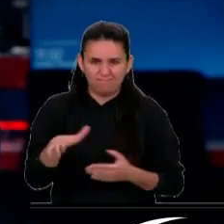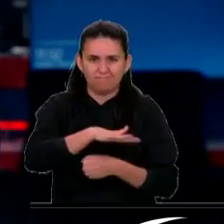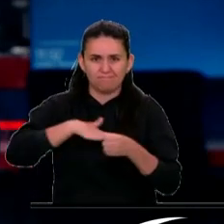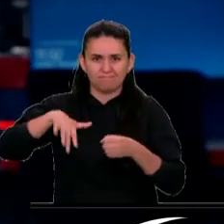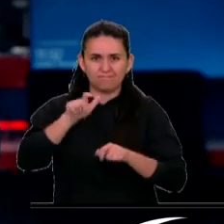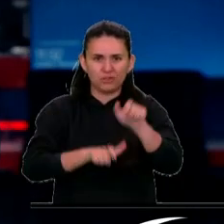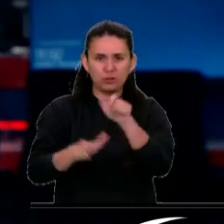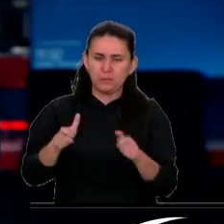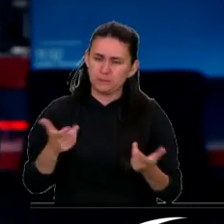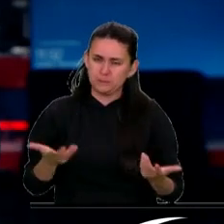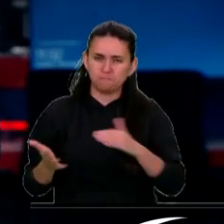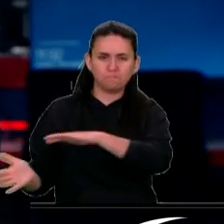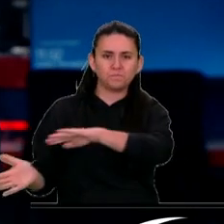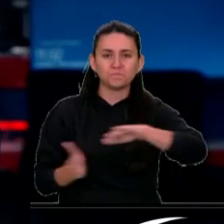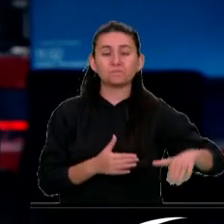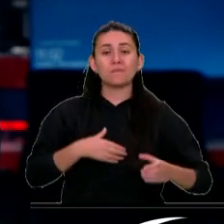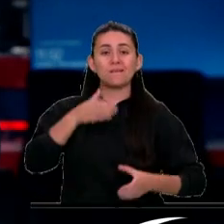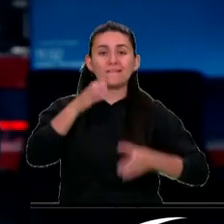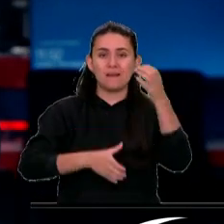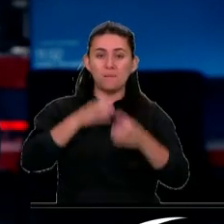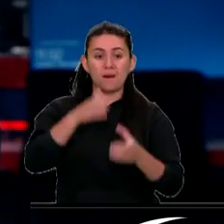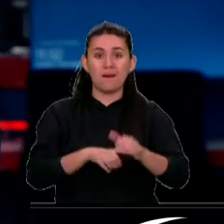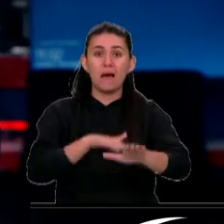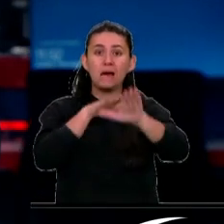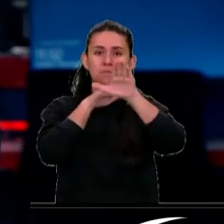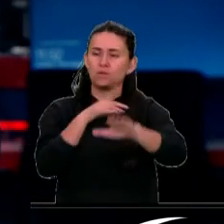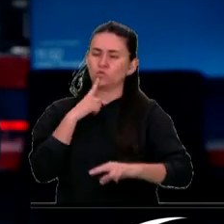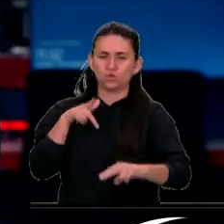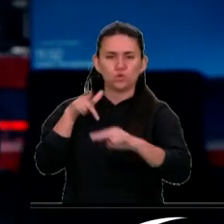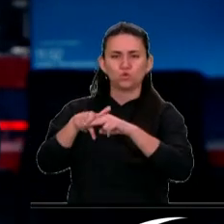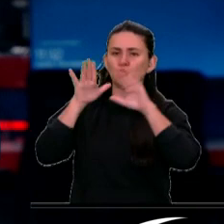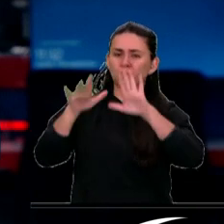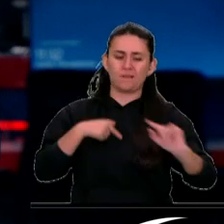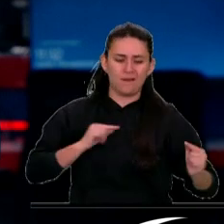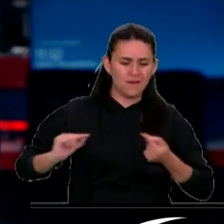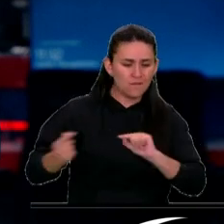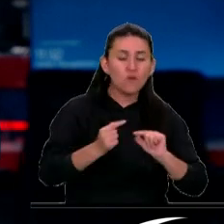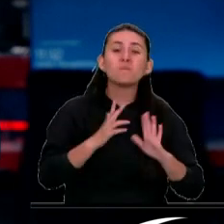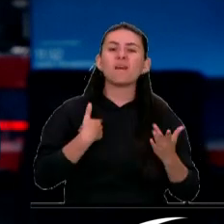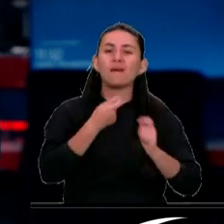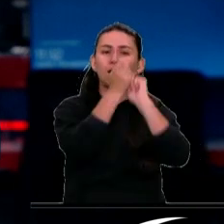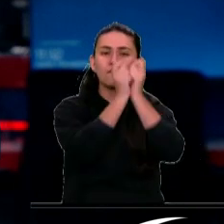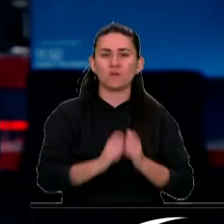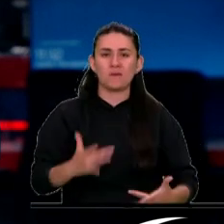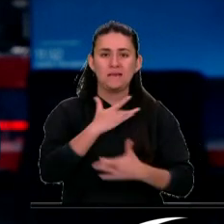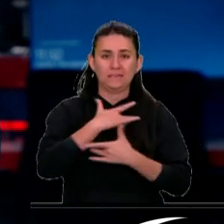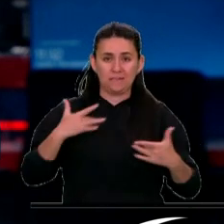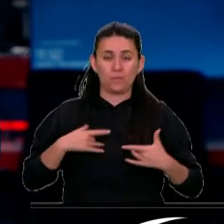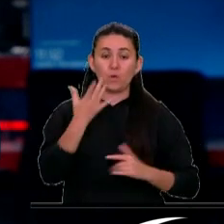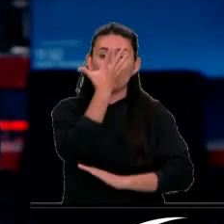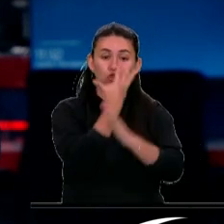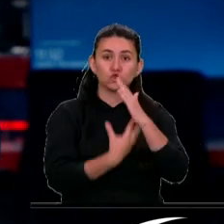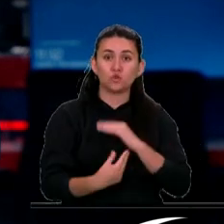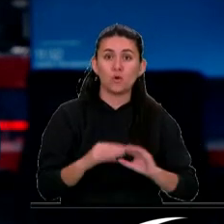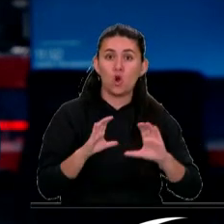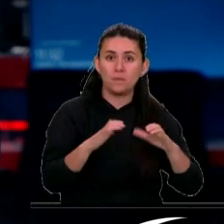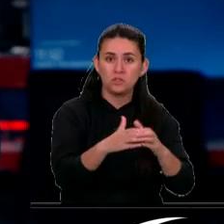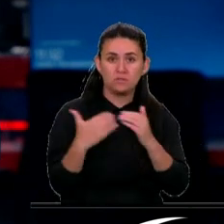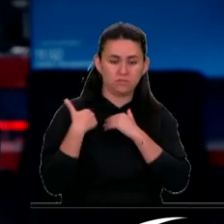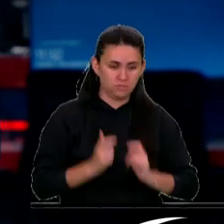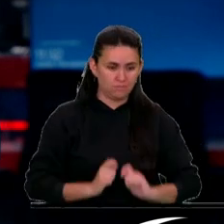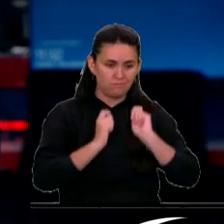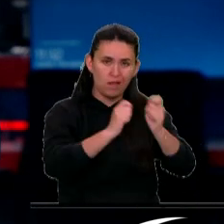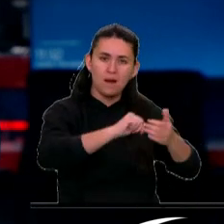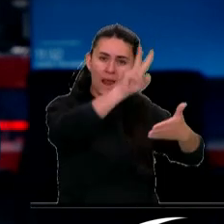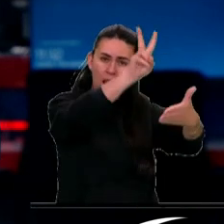Y mucha atención, que la Cámara de Representantes acaba de suspender el debate de la reforma a la salud hasta que la subcomisión creada para revisar el texto evalúe